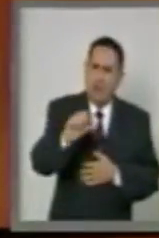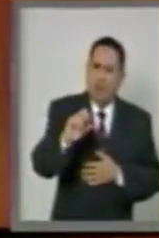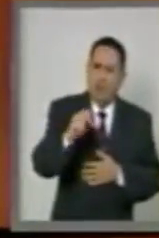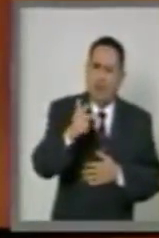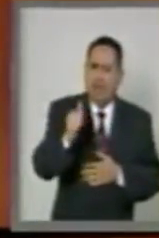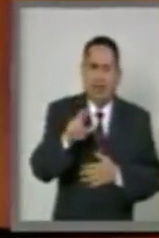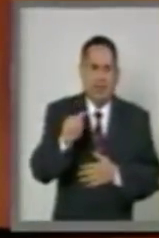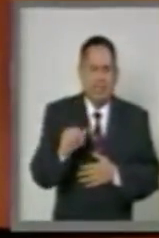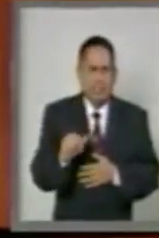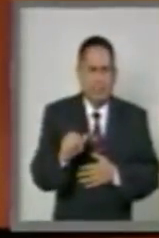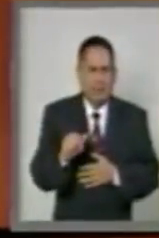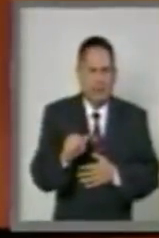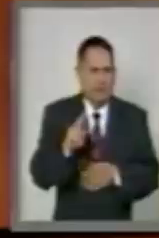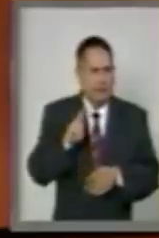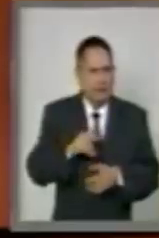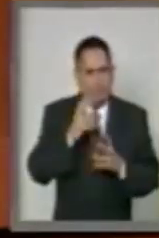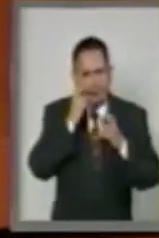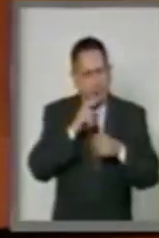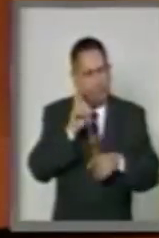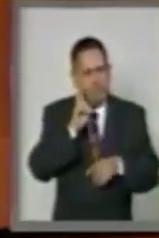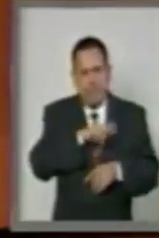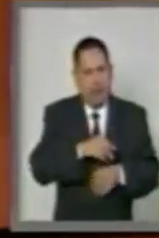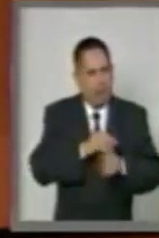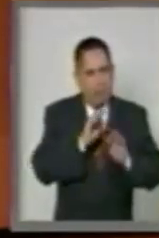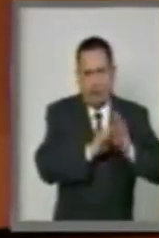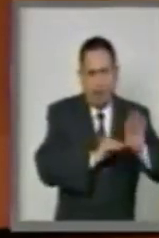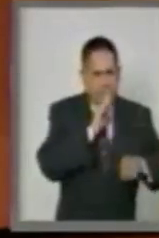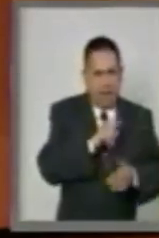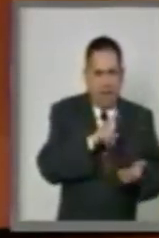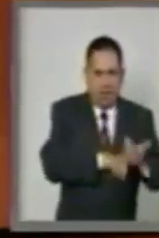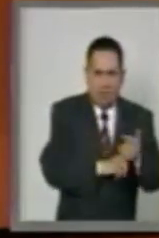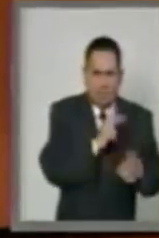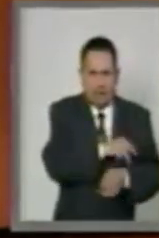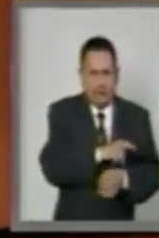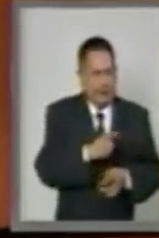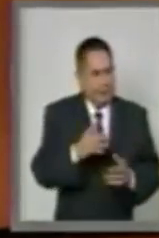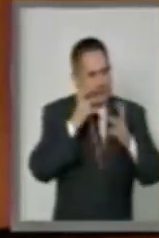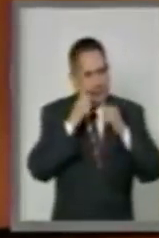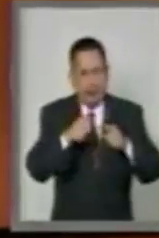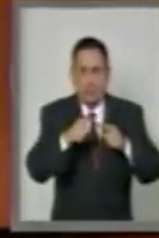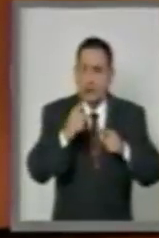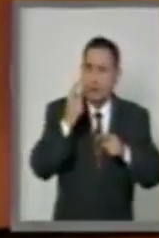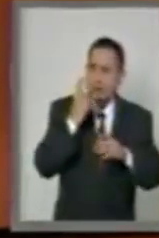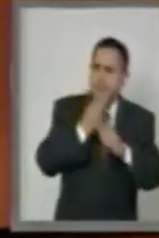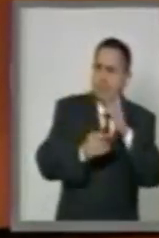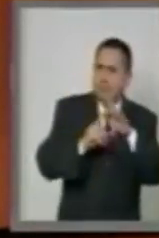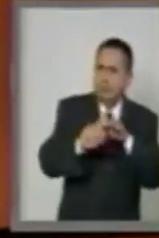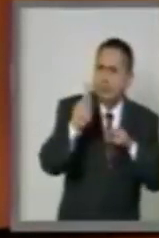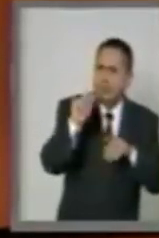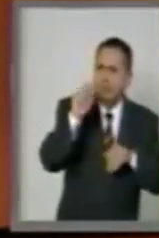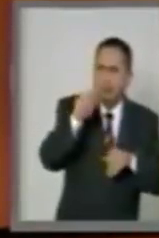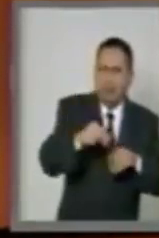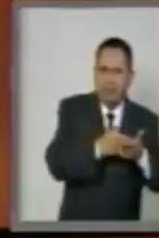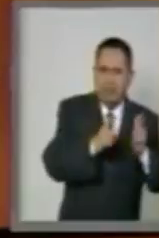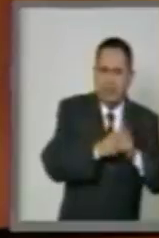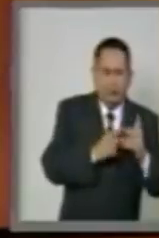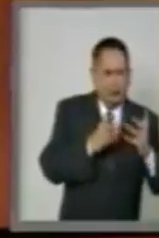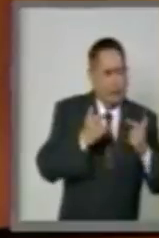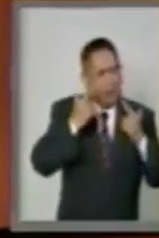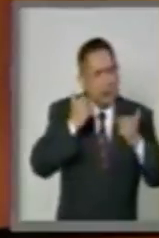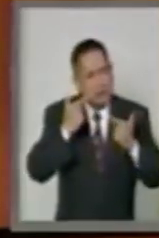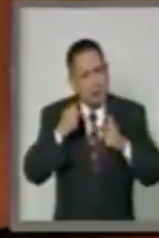Margarita, tan tristemente tratada y tan llorada en los